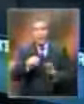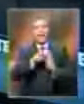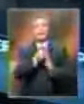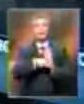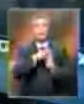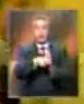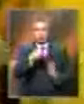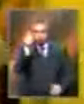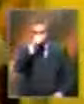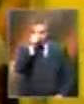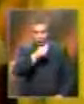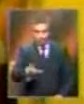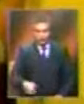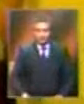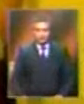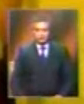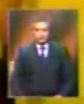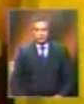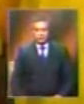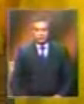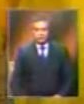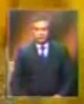Domingo.